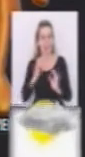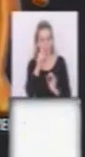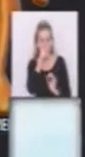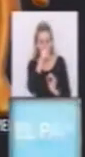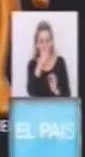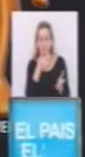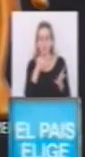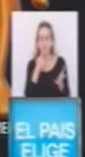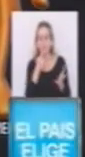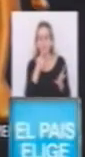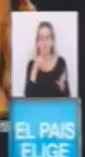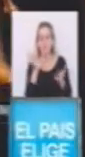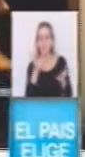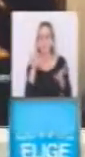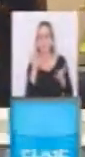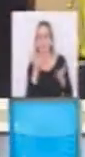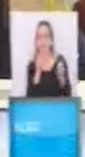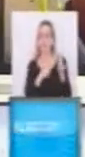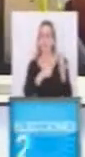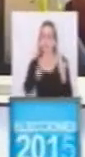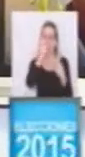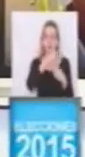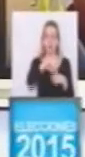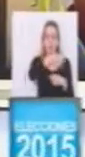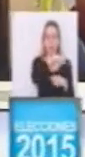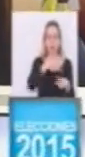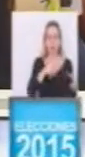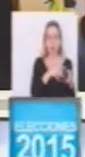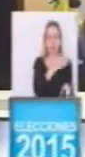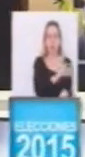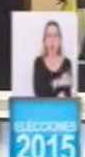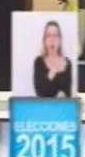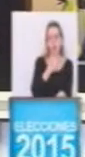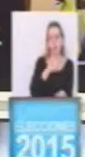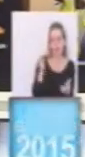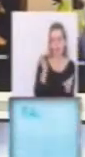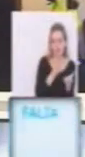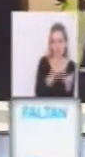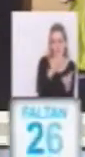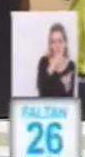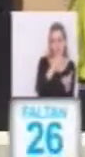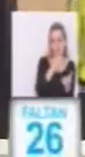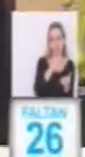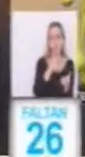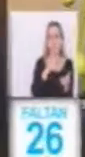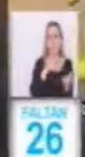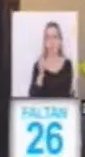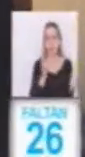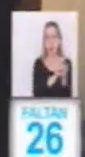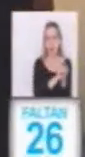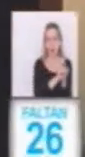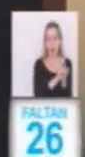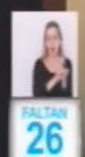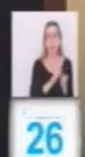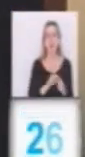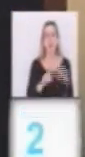hubo cambiazos y muchos. Bueno, se lo quieren traer al sciolismo. José de Mendiguren, ya lo dijo ayer,